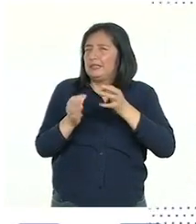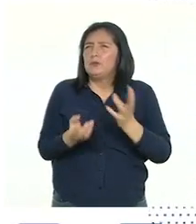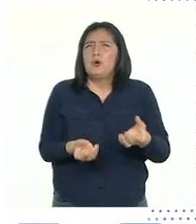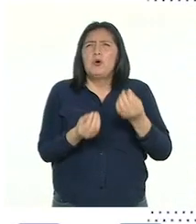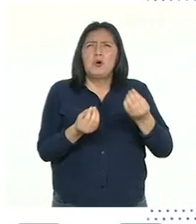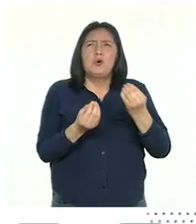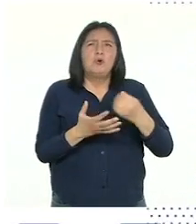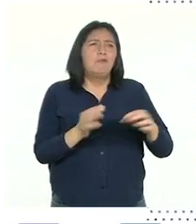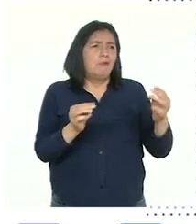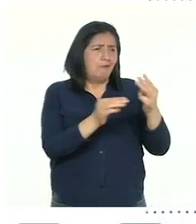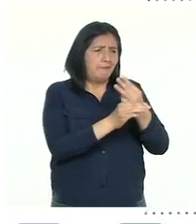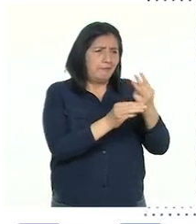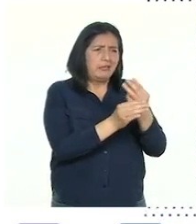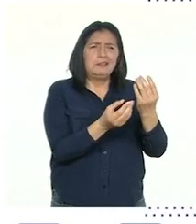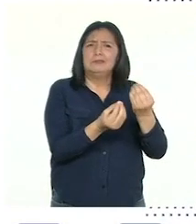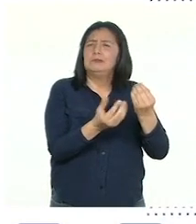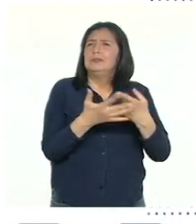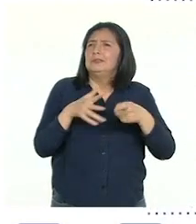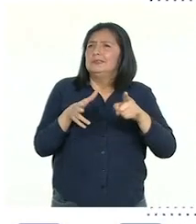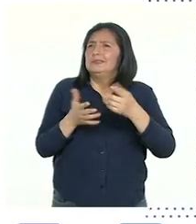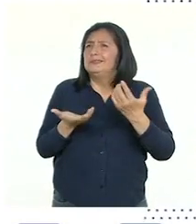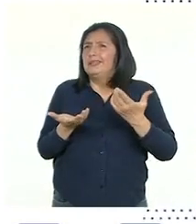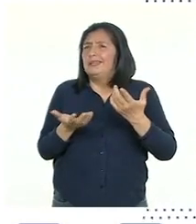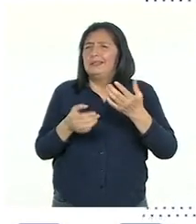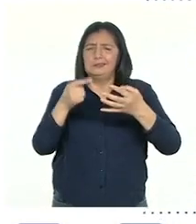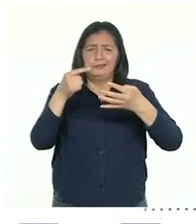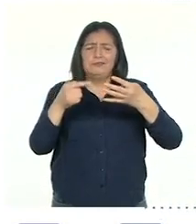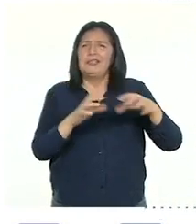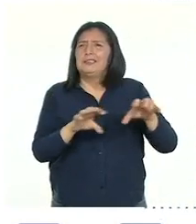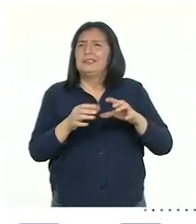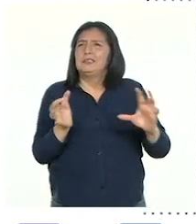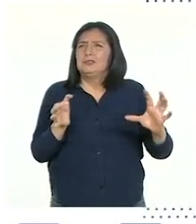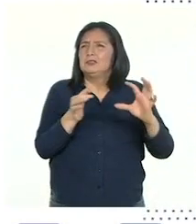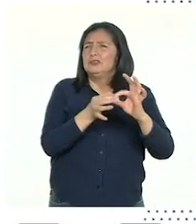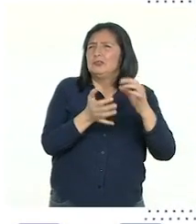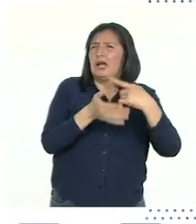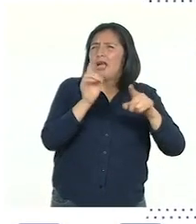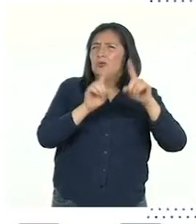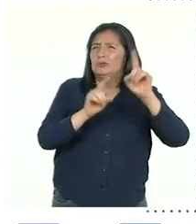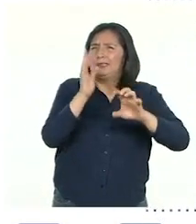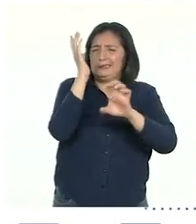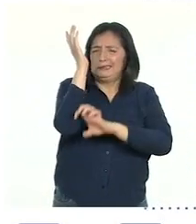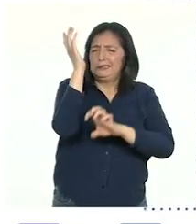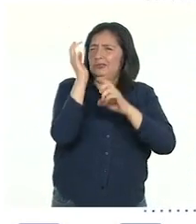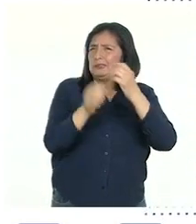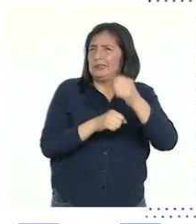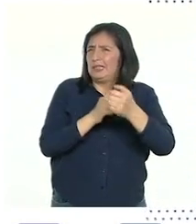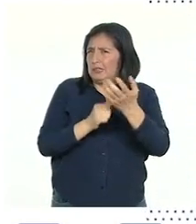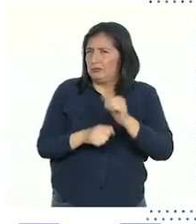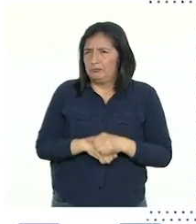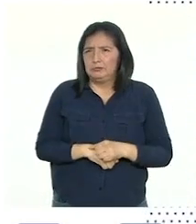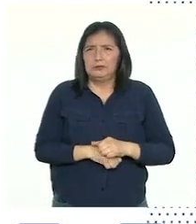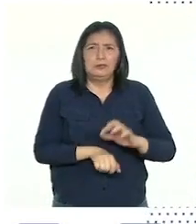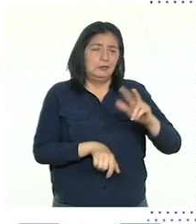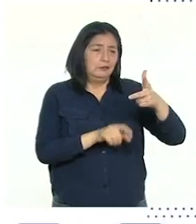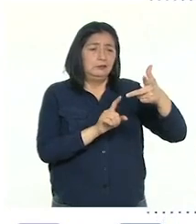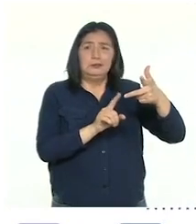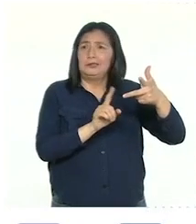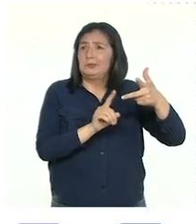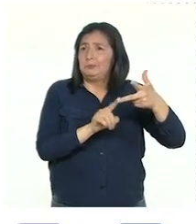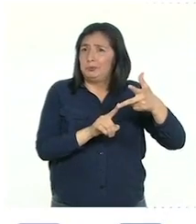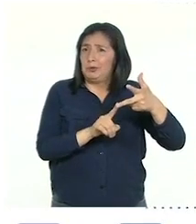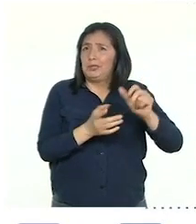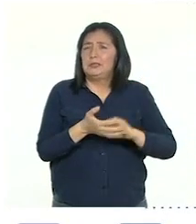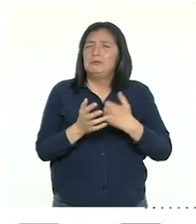cómo hacer matemática a partir de actividades que asociamos a algunas estaciones del año.